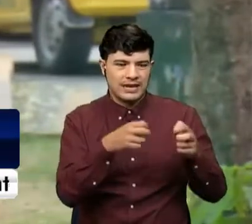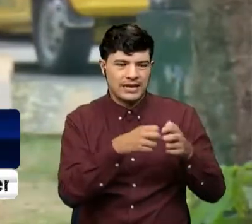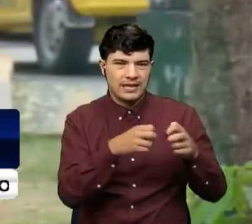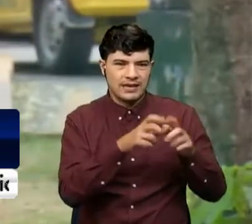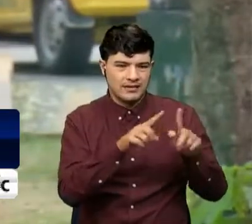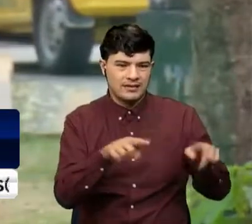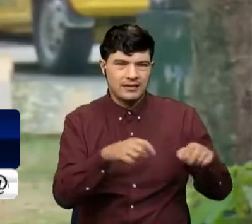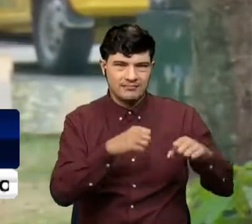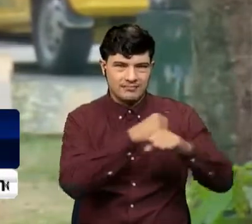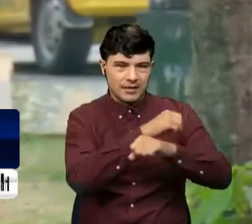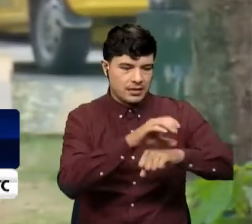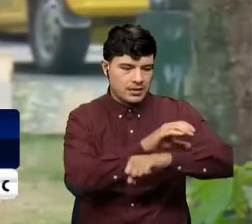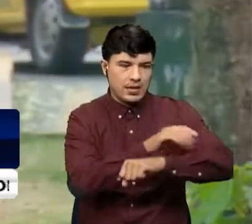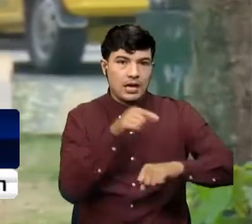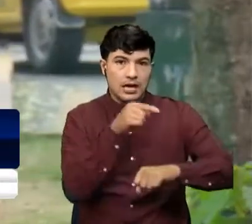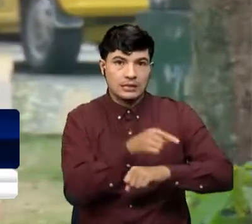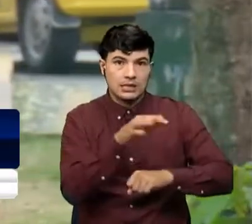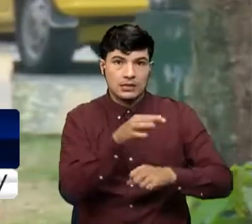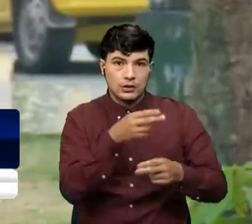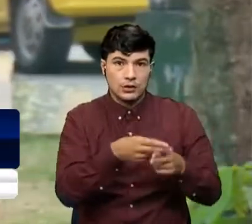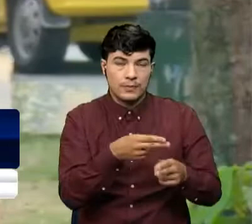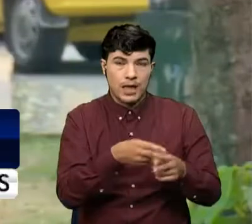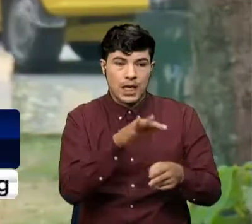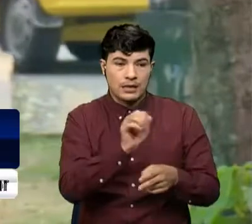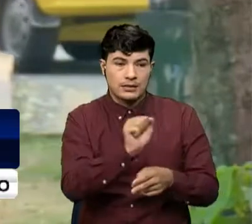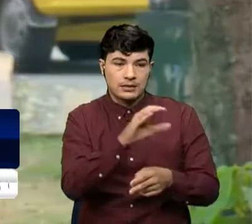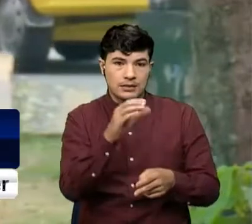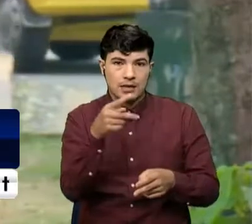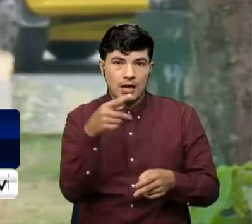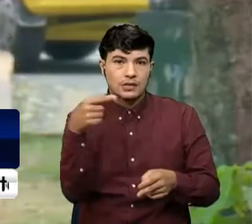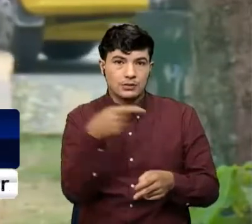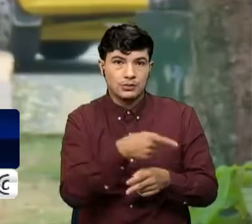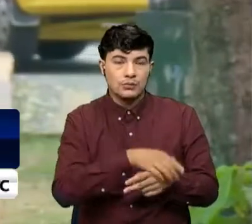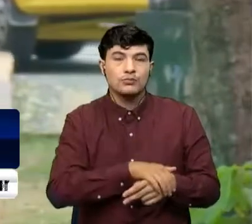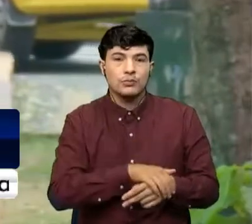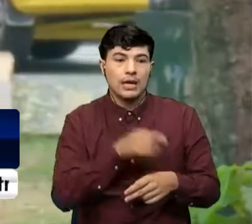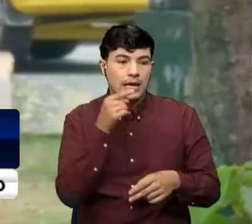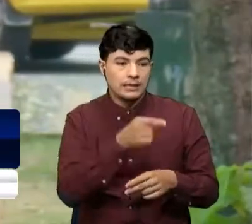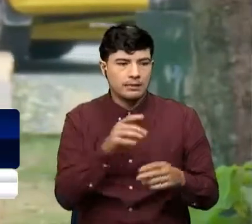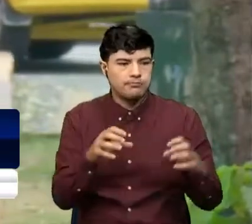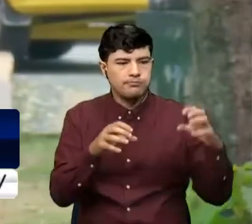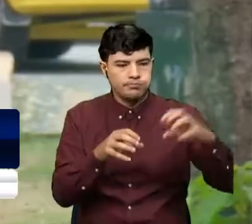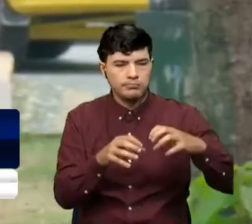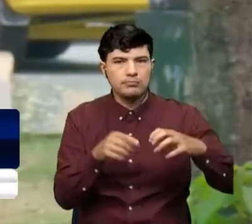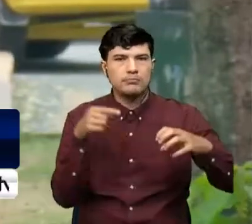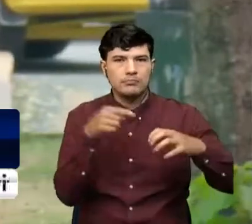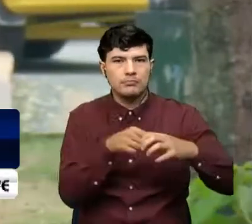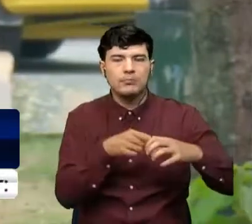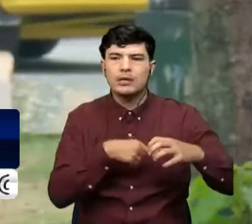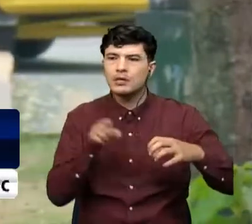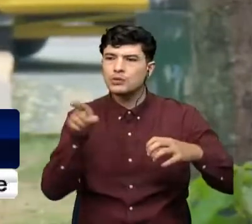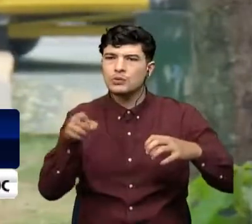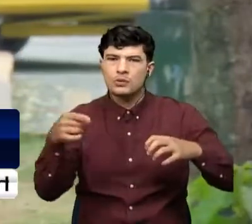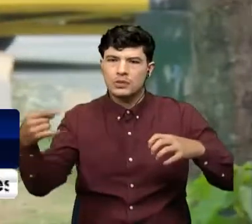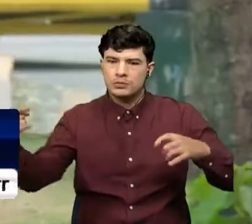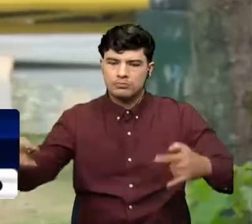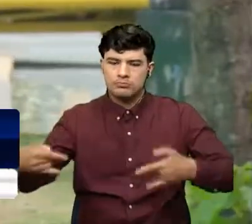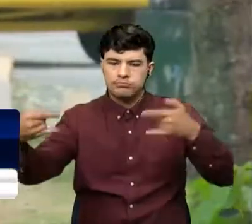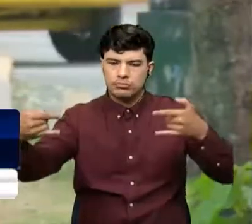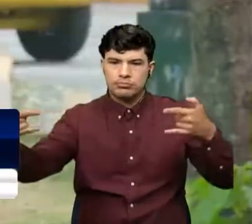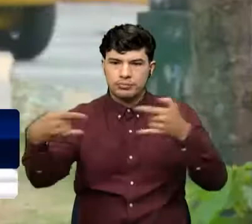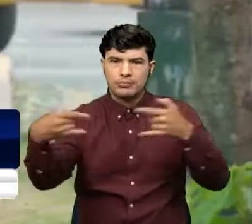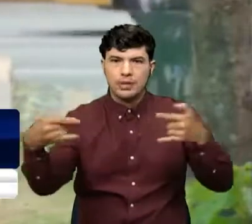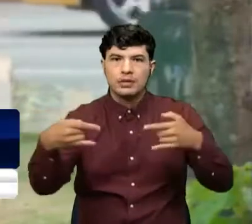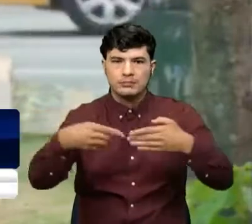encarga de hacer la lectura para que los automóviles pasen de manera rápida los peajes del país. Quisimos salir a las calles a preguntarle a los ciudadanos